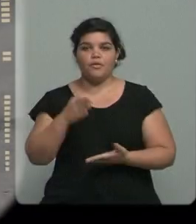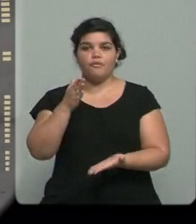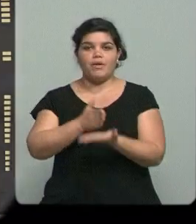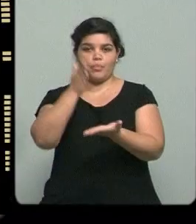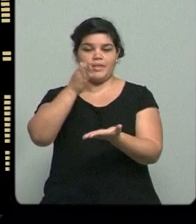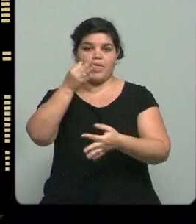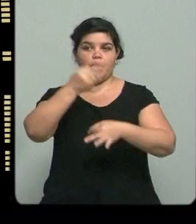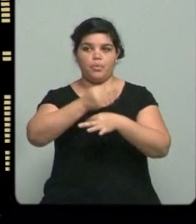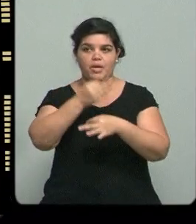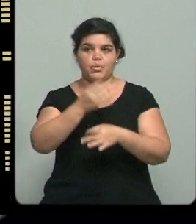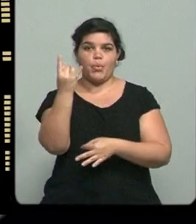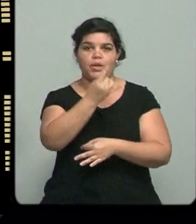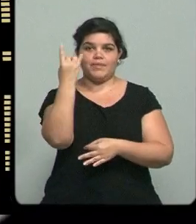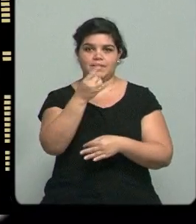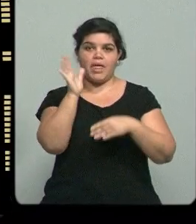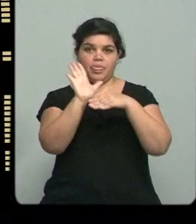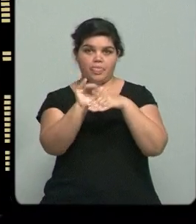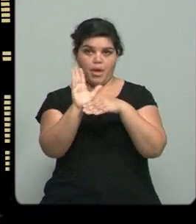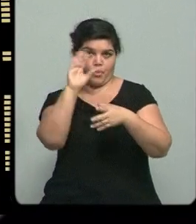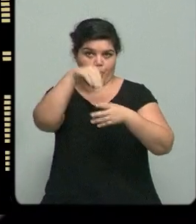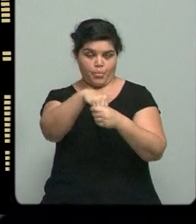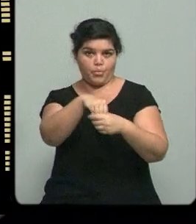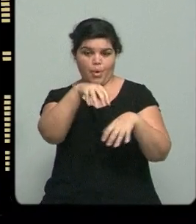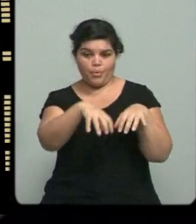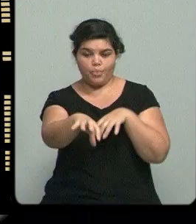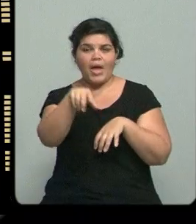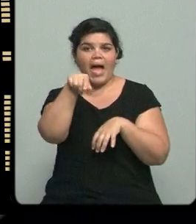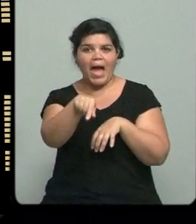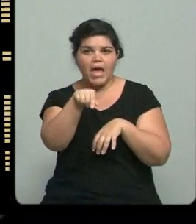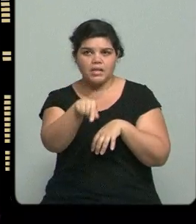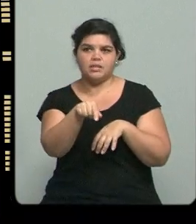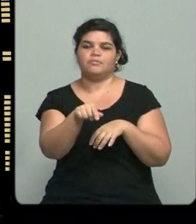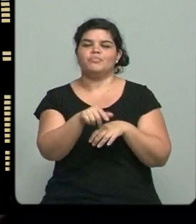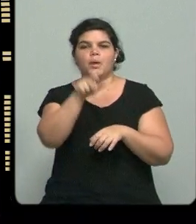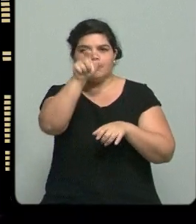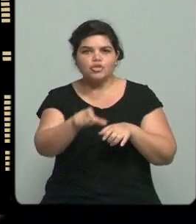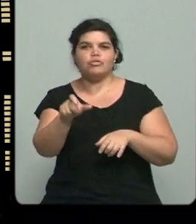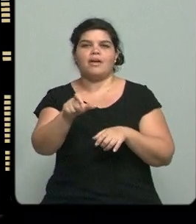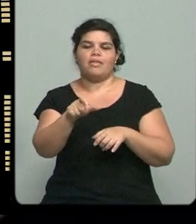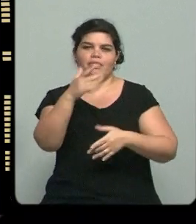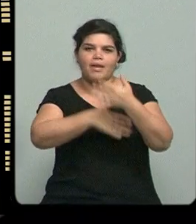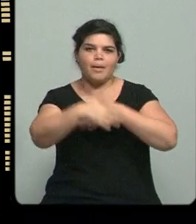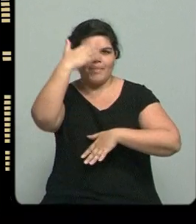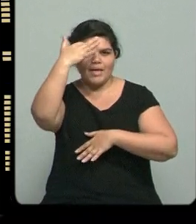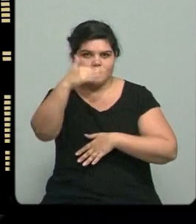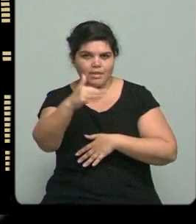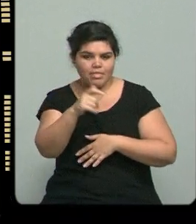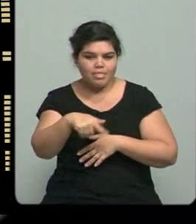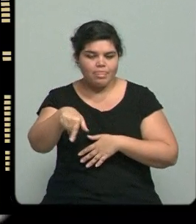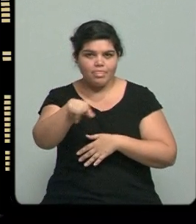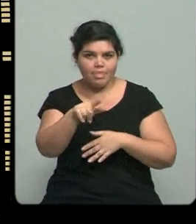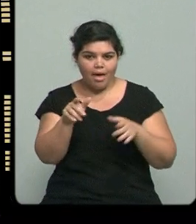La Facultad de Educación de la Universidad Nacional de Cuyo es hoy uno de los lugares donde la formación de personas con discapacidad